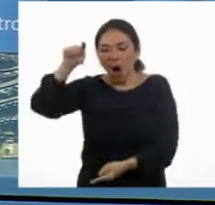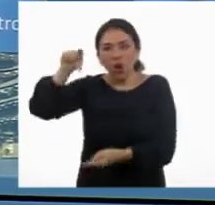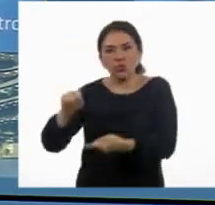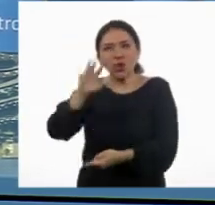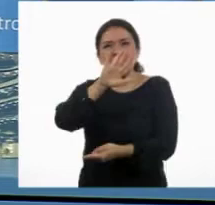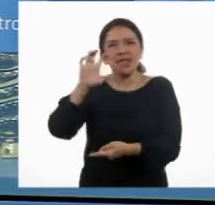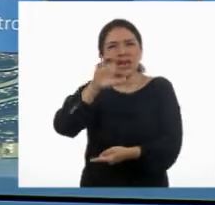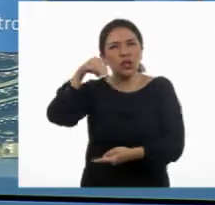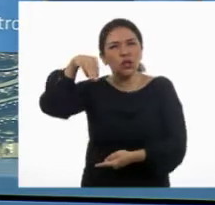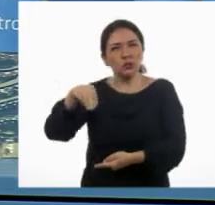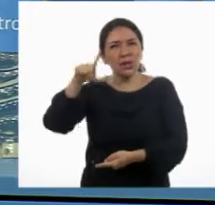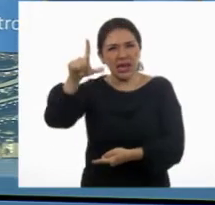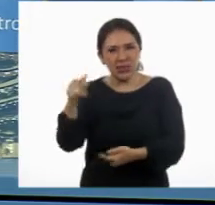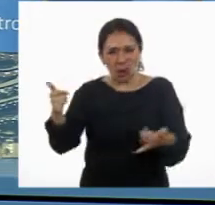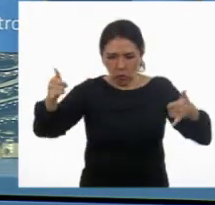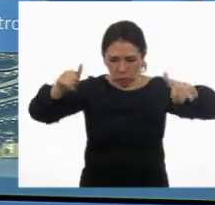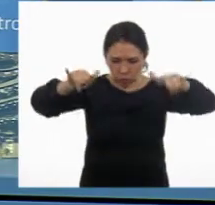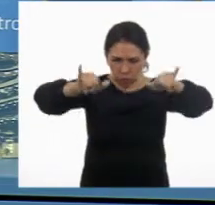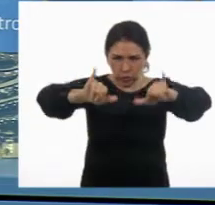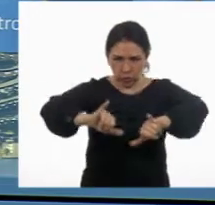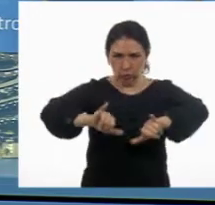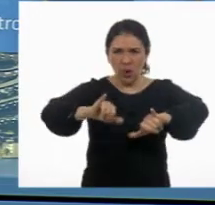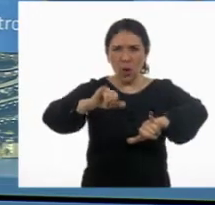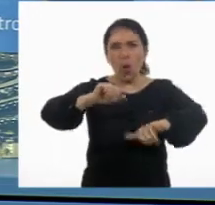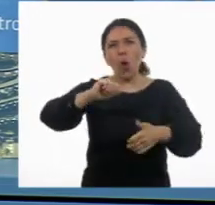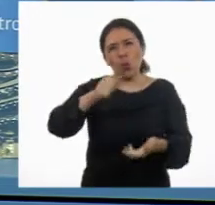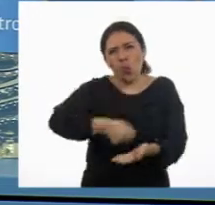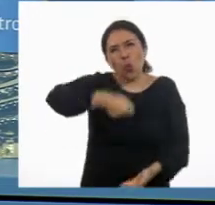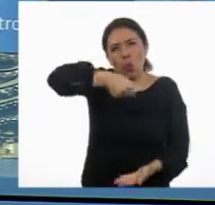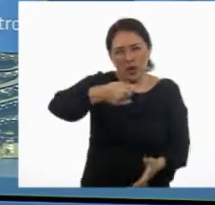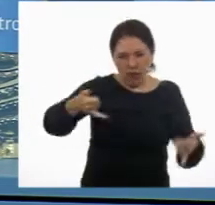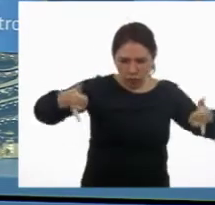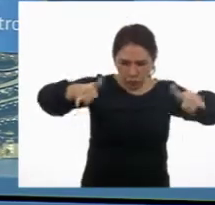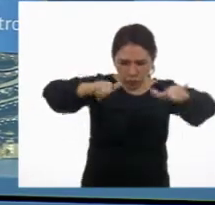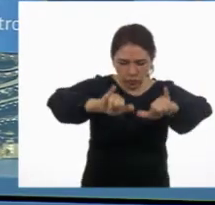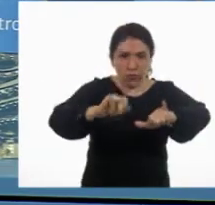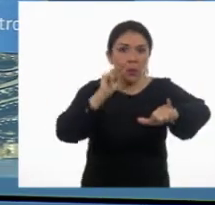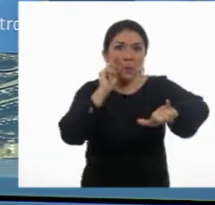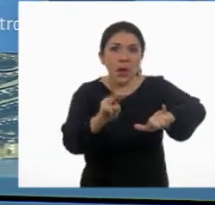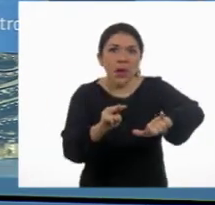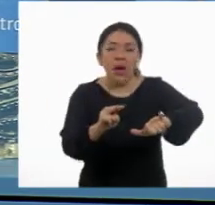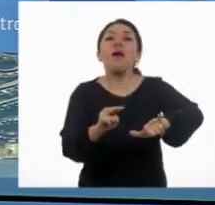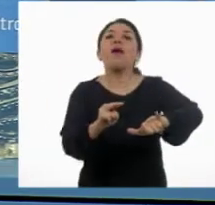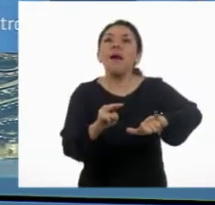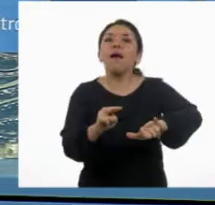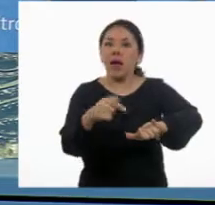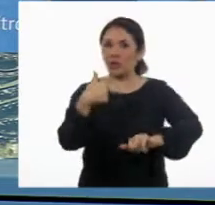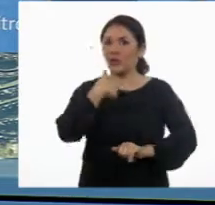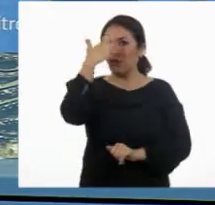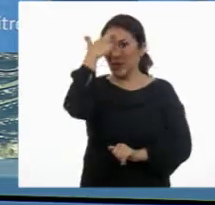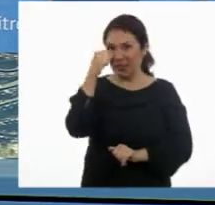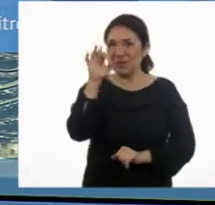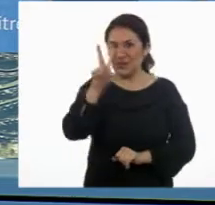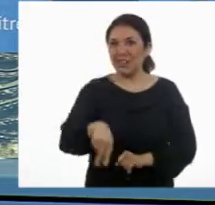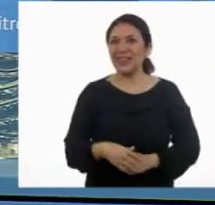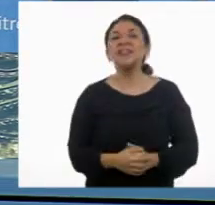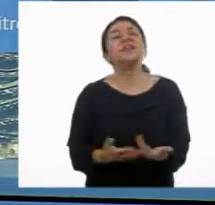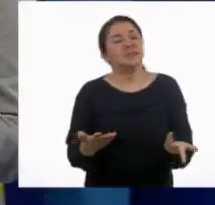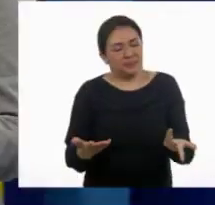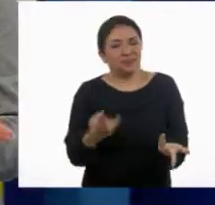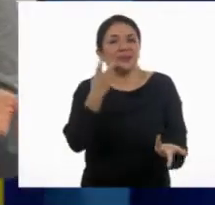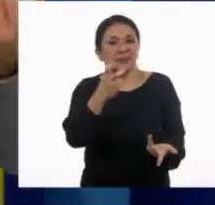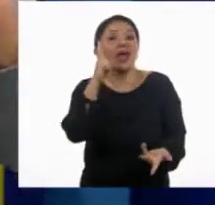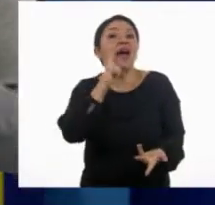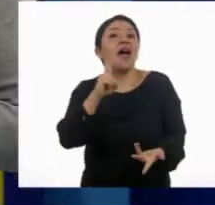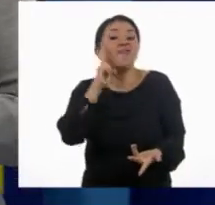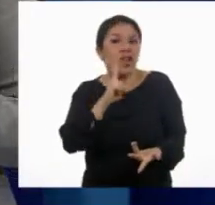de 500 mililitros en el recipiente, pues vas a ver que sí tengo razón? Pues entonces,